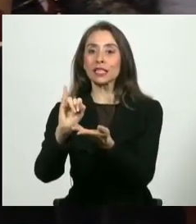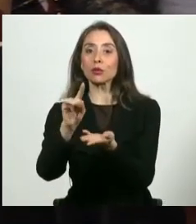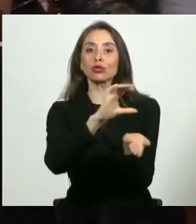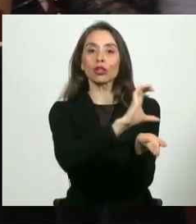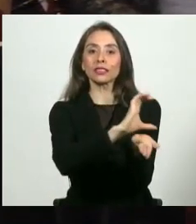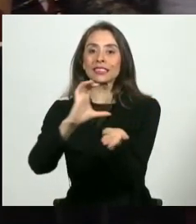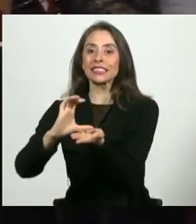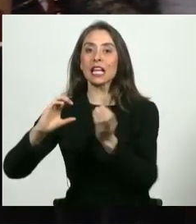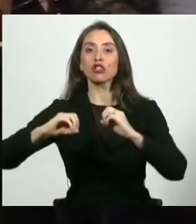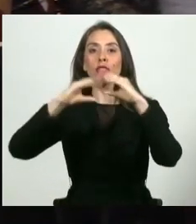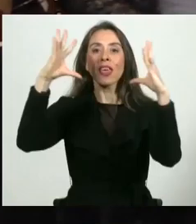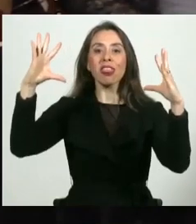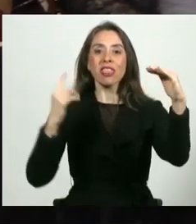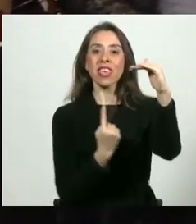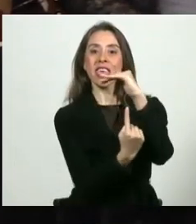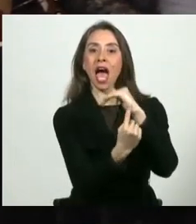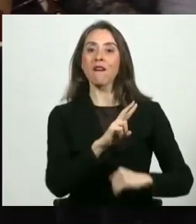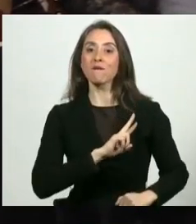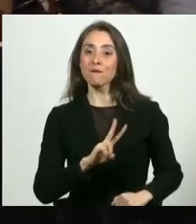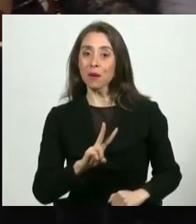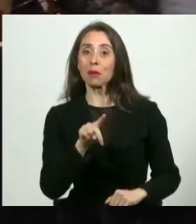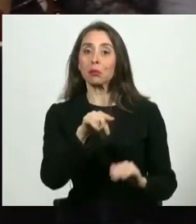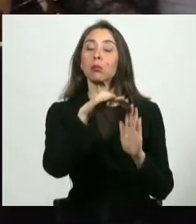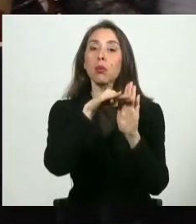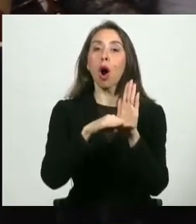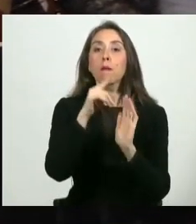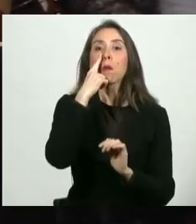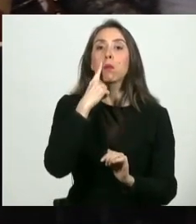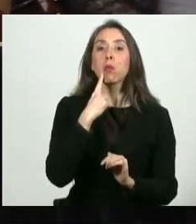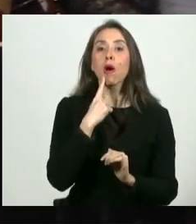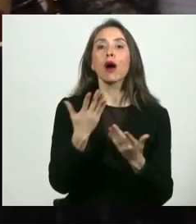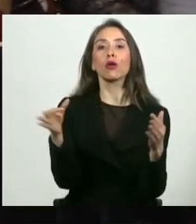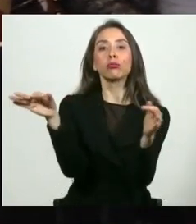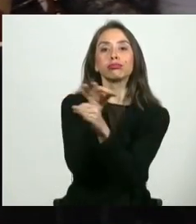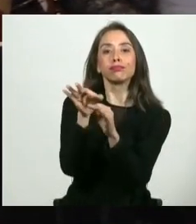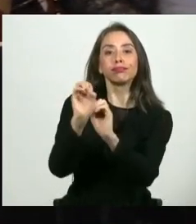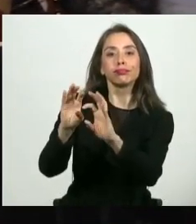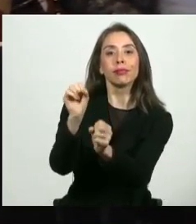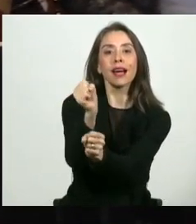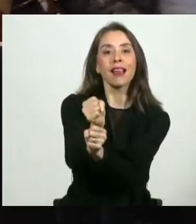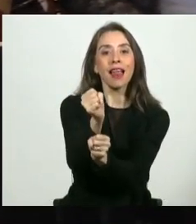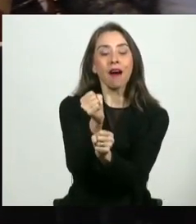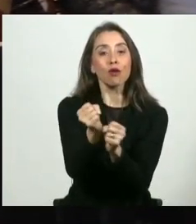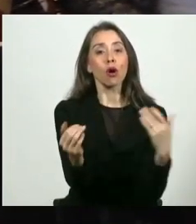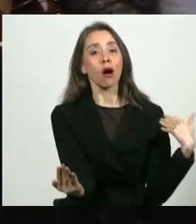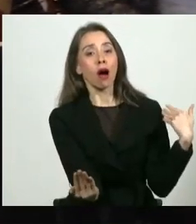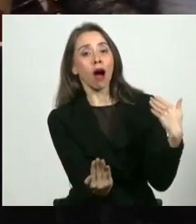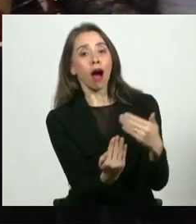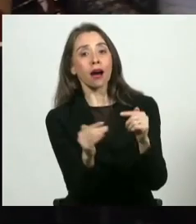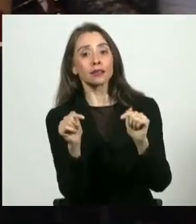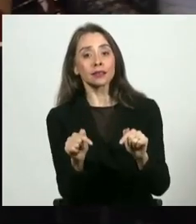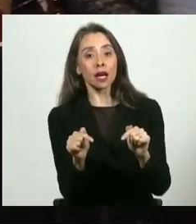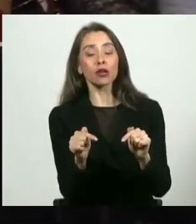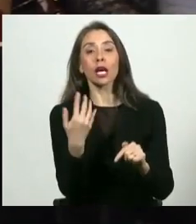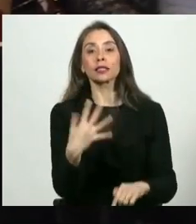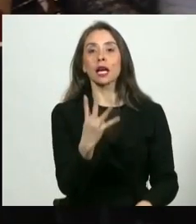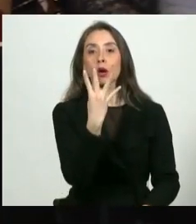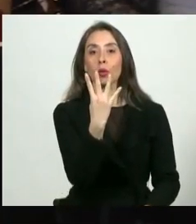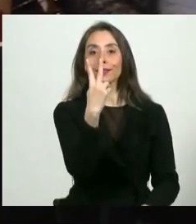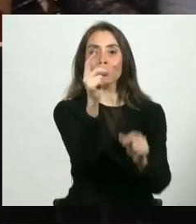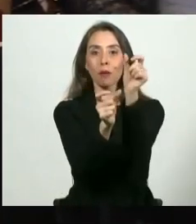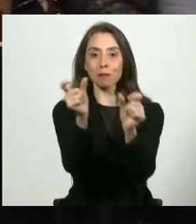de la comuna de Valparaíso, desarrollamos un programa piloto de inclusión laboral que a la fecha lleva una atención de